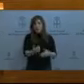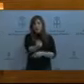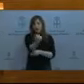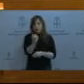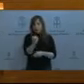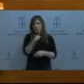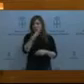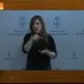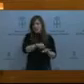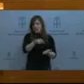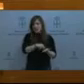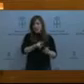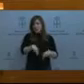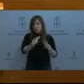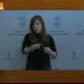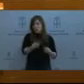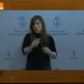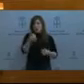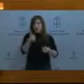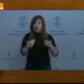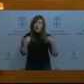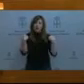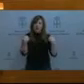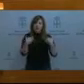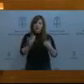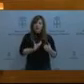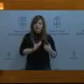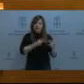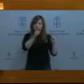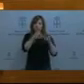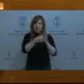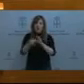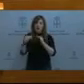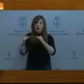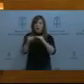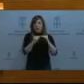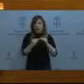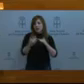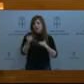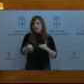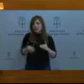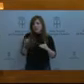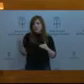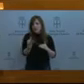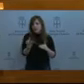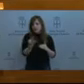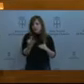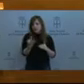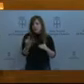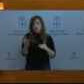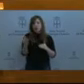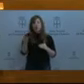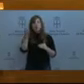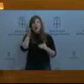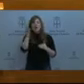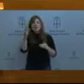para exigir la devolución de las competencias a los ayuntamientos en materia de igualdad. Y deberemos de estar todas atentas